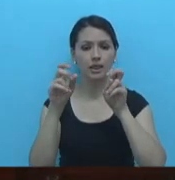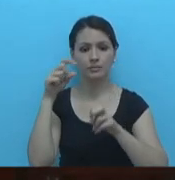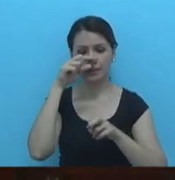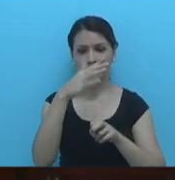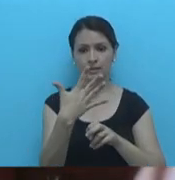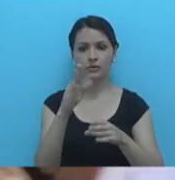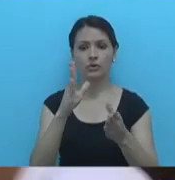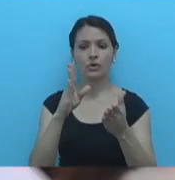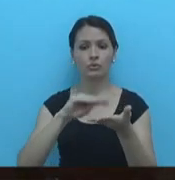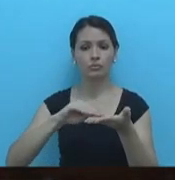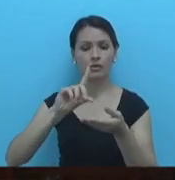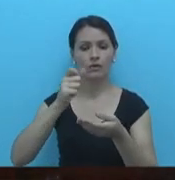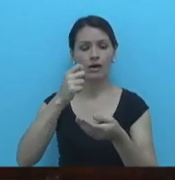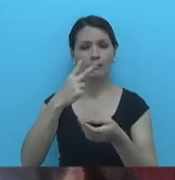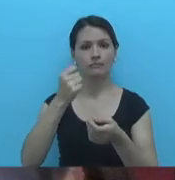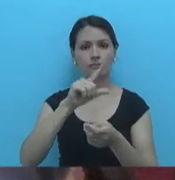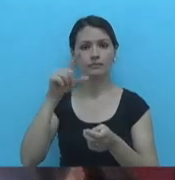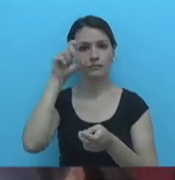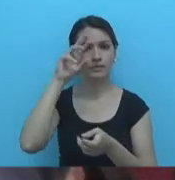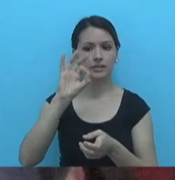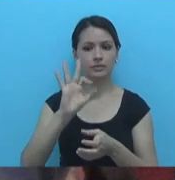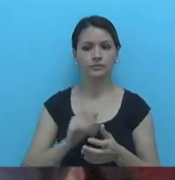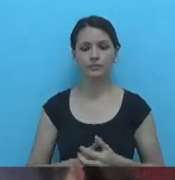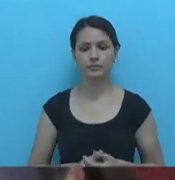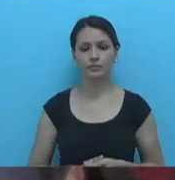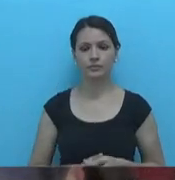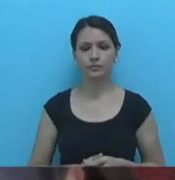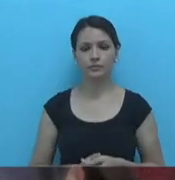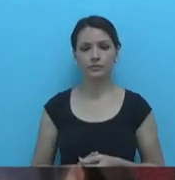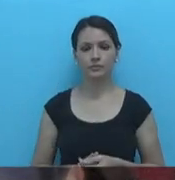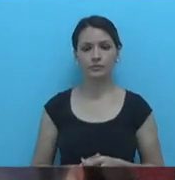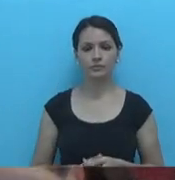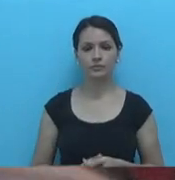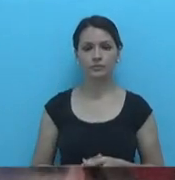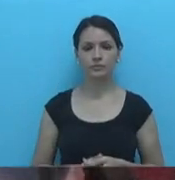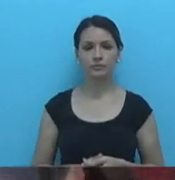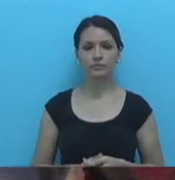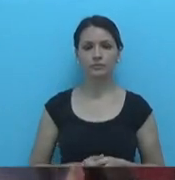Diputado Caballero, tiene usted la palabra. Sí, para que...